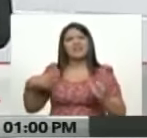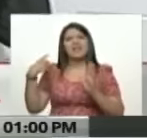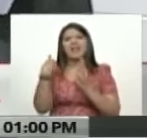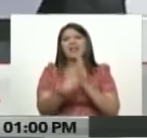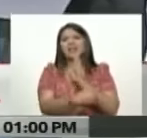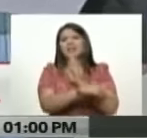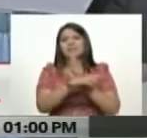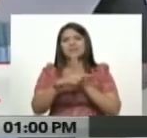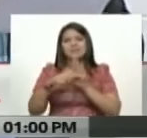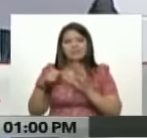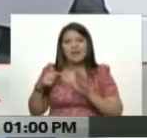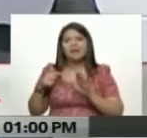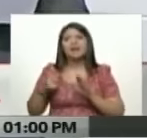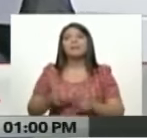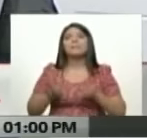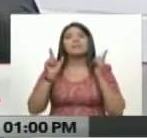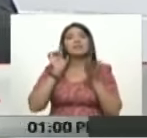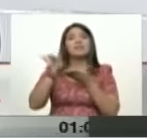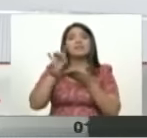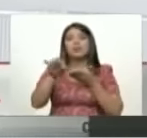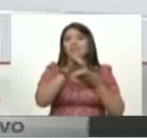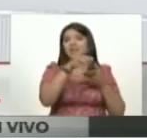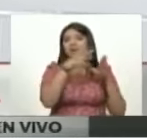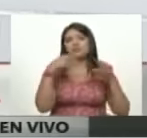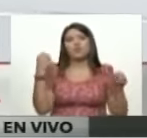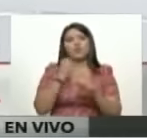inmovilidad laboral,